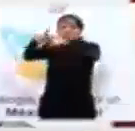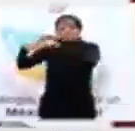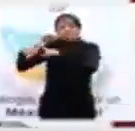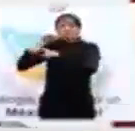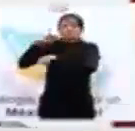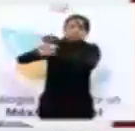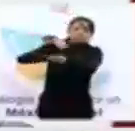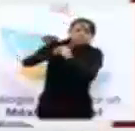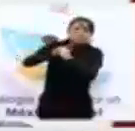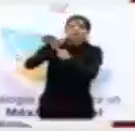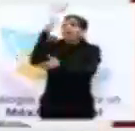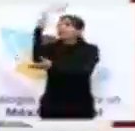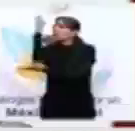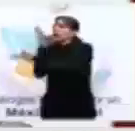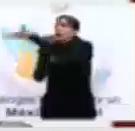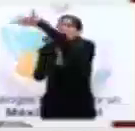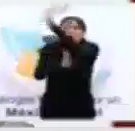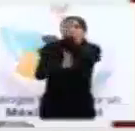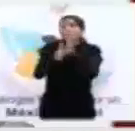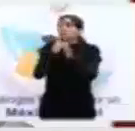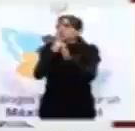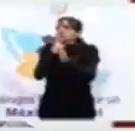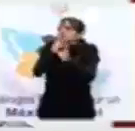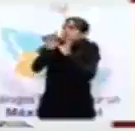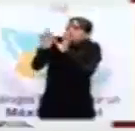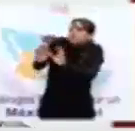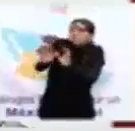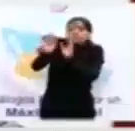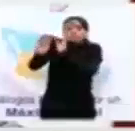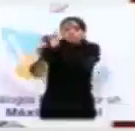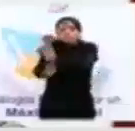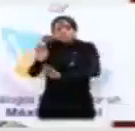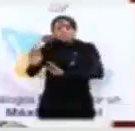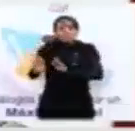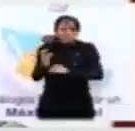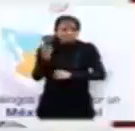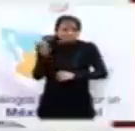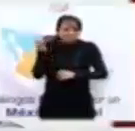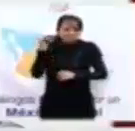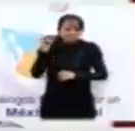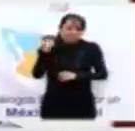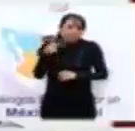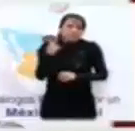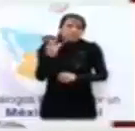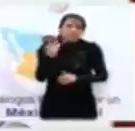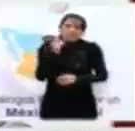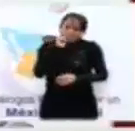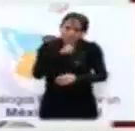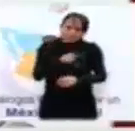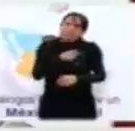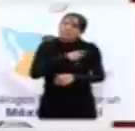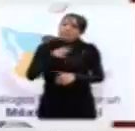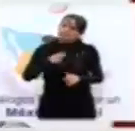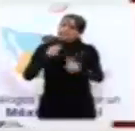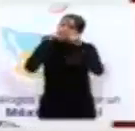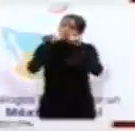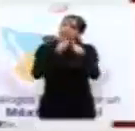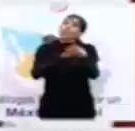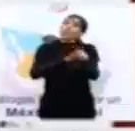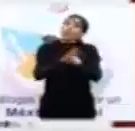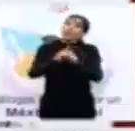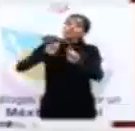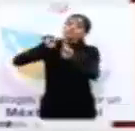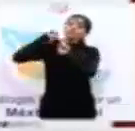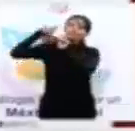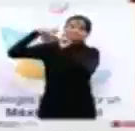no debemos de dejar a un lado el tema importantísimo de la pesca y la acuacultura. Tal